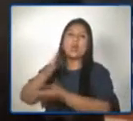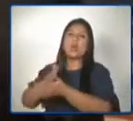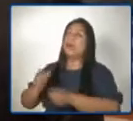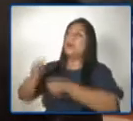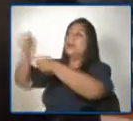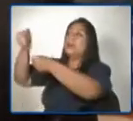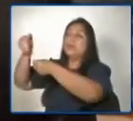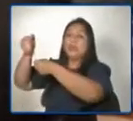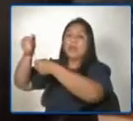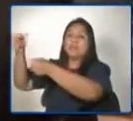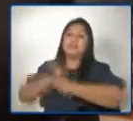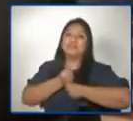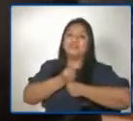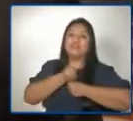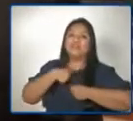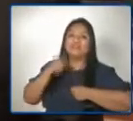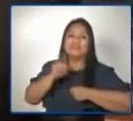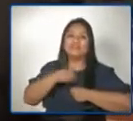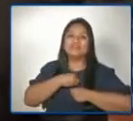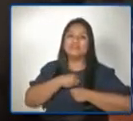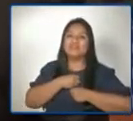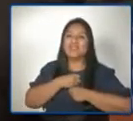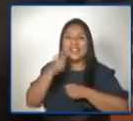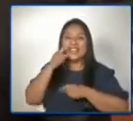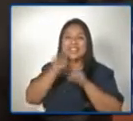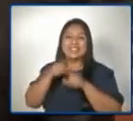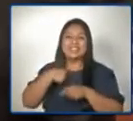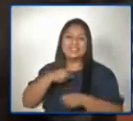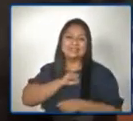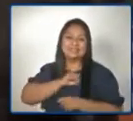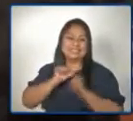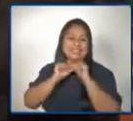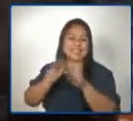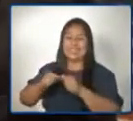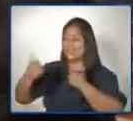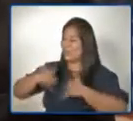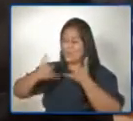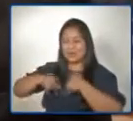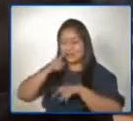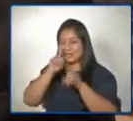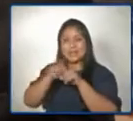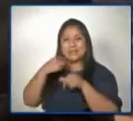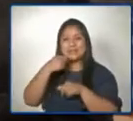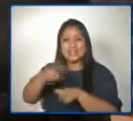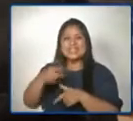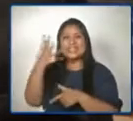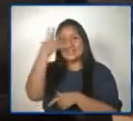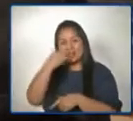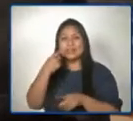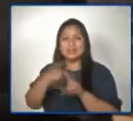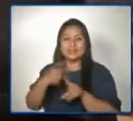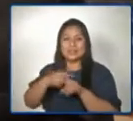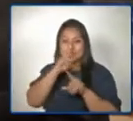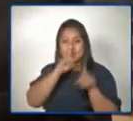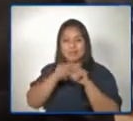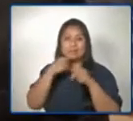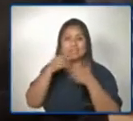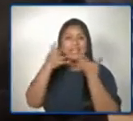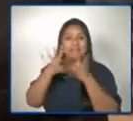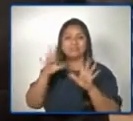soltarla. Entonces ahorita es nada más de tomarle el lado lo bonito y lo positivo de estos Juegos Olímpicos, y espero